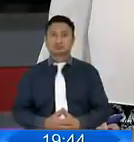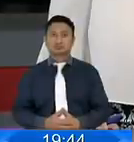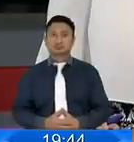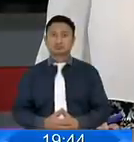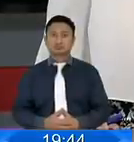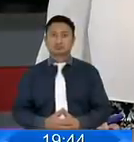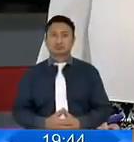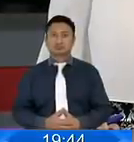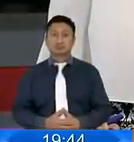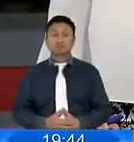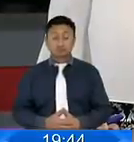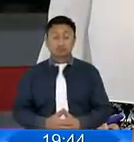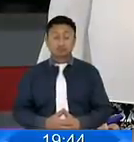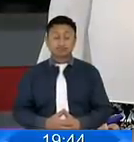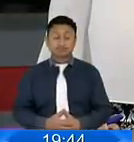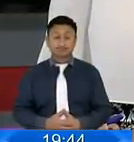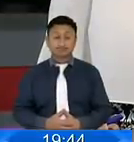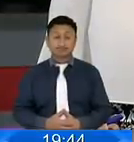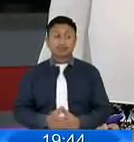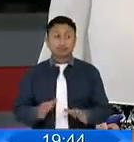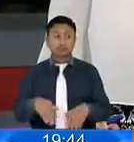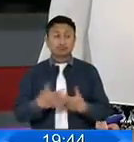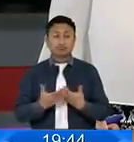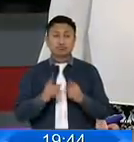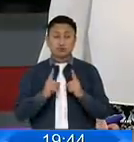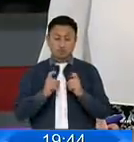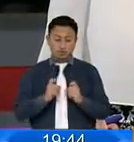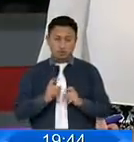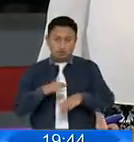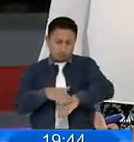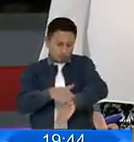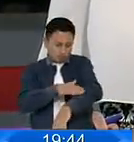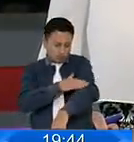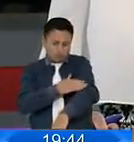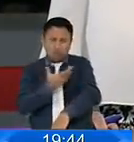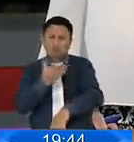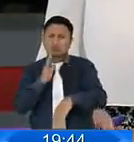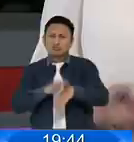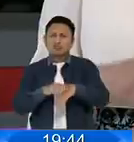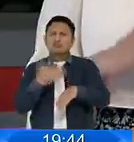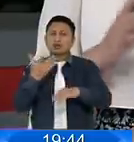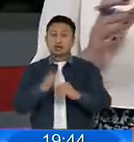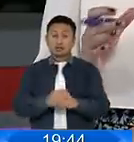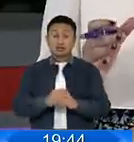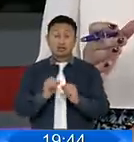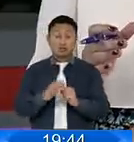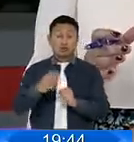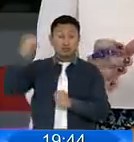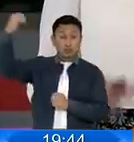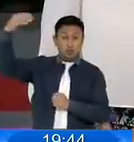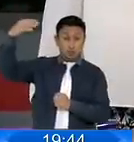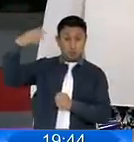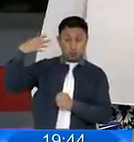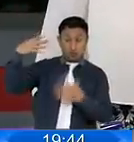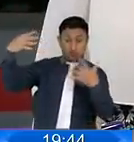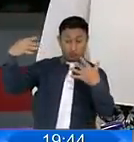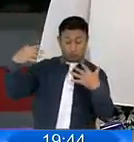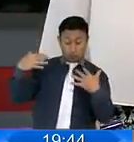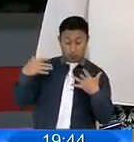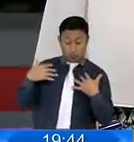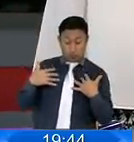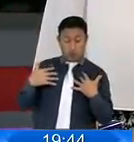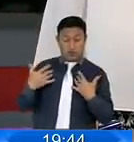La mayoría de los tipos de cáncer de piel son causados por una exposición excesiva a los rayos ultravioleta del